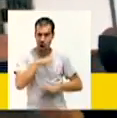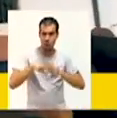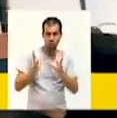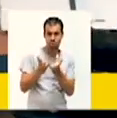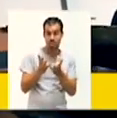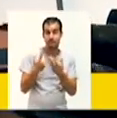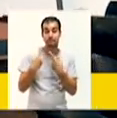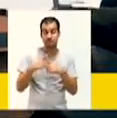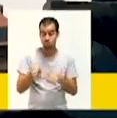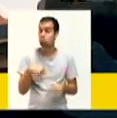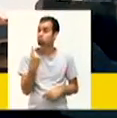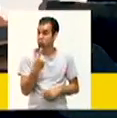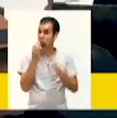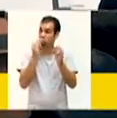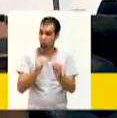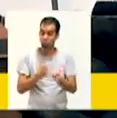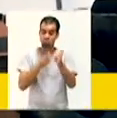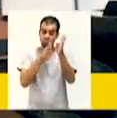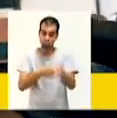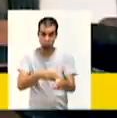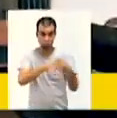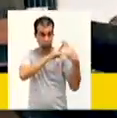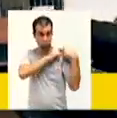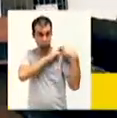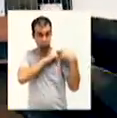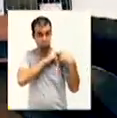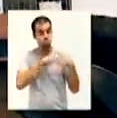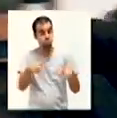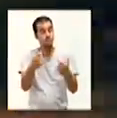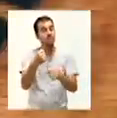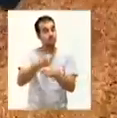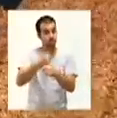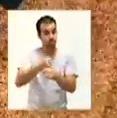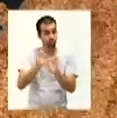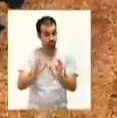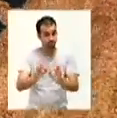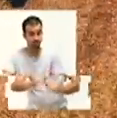nos quita la seriedad y la responsabilidad a la hora de asumir una tarea.